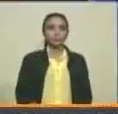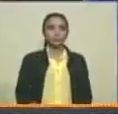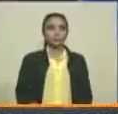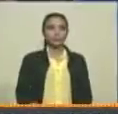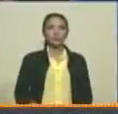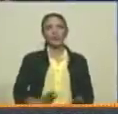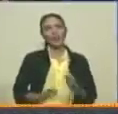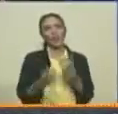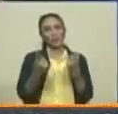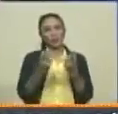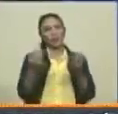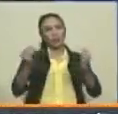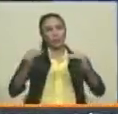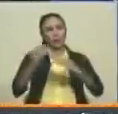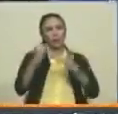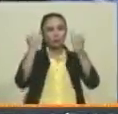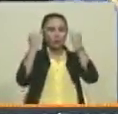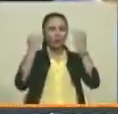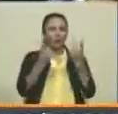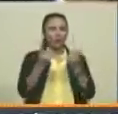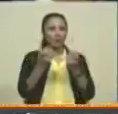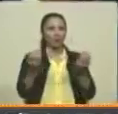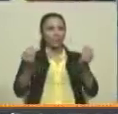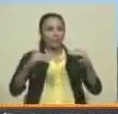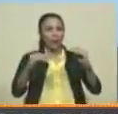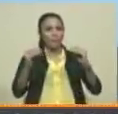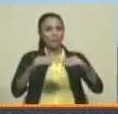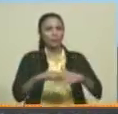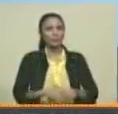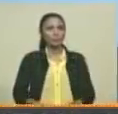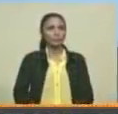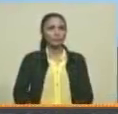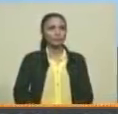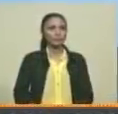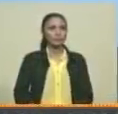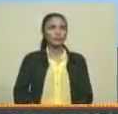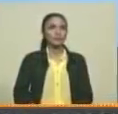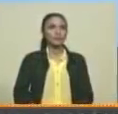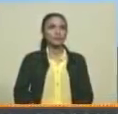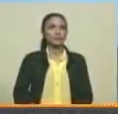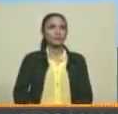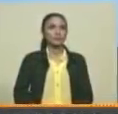todavía falta mucha lucha. Miren las cosas que suceden.